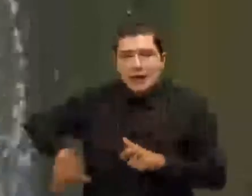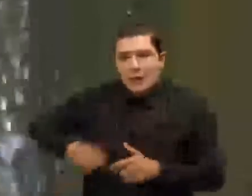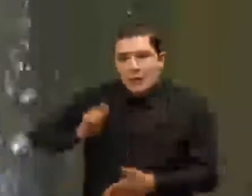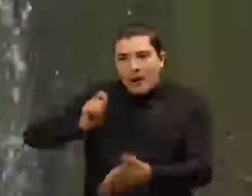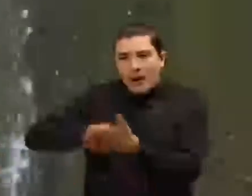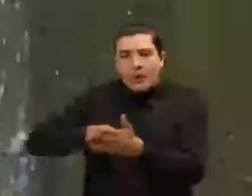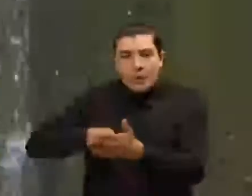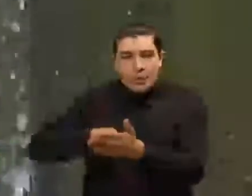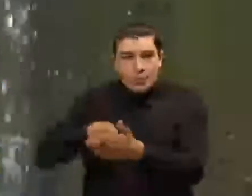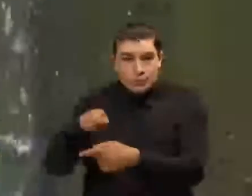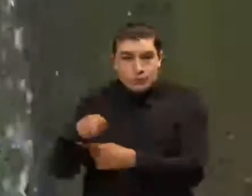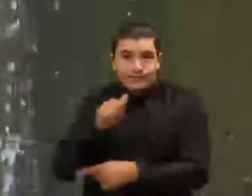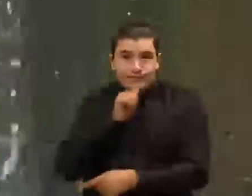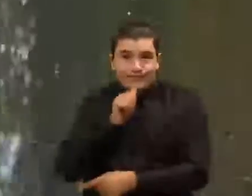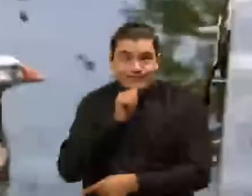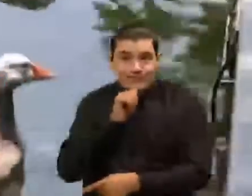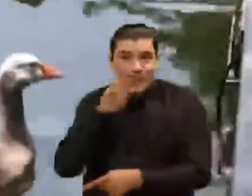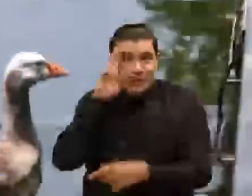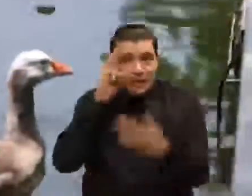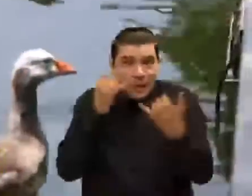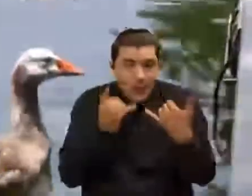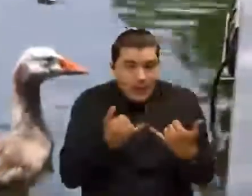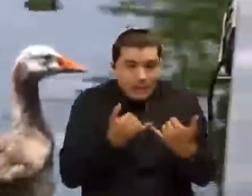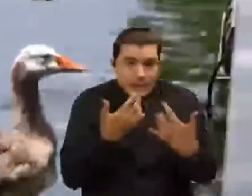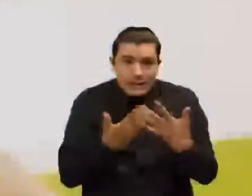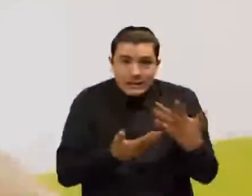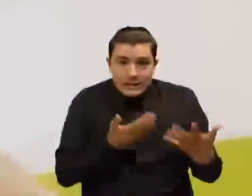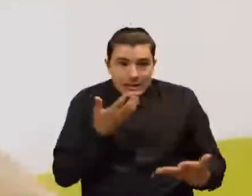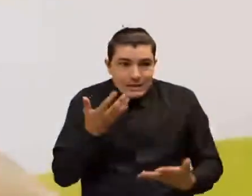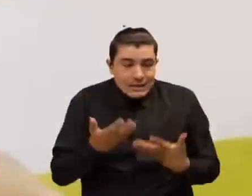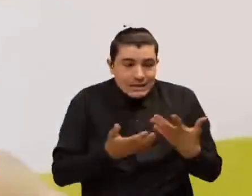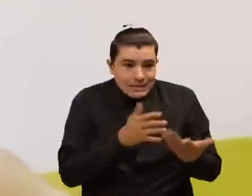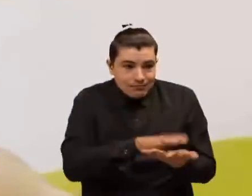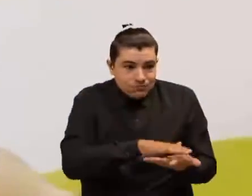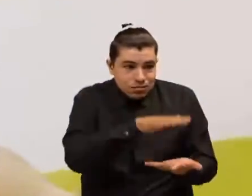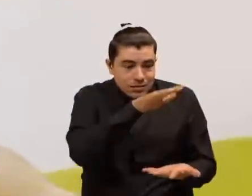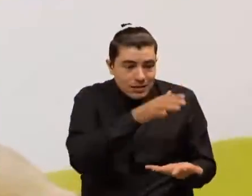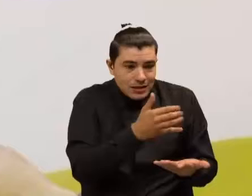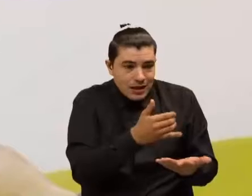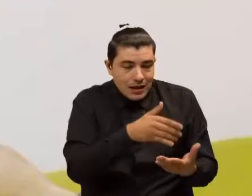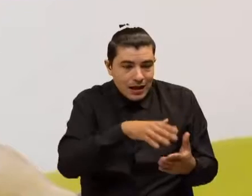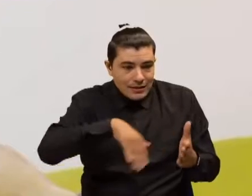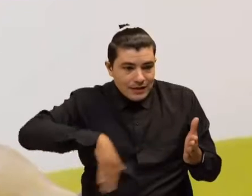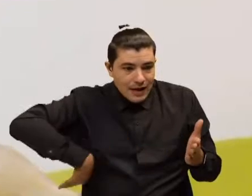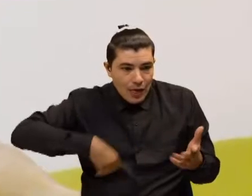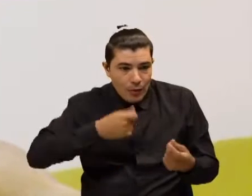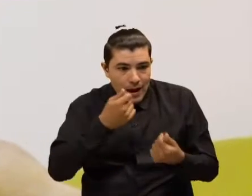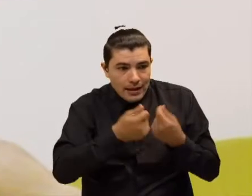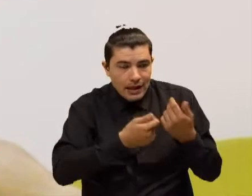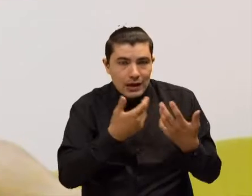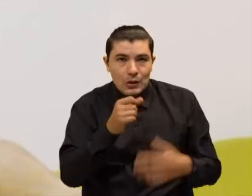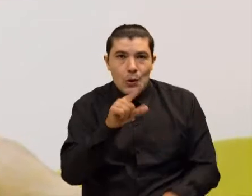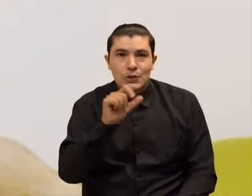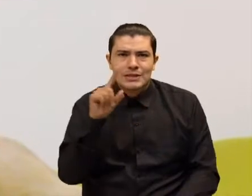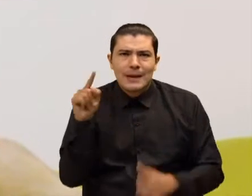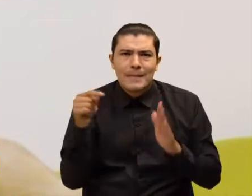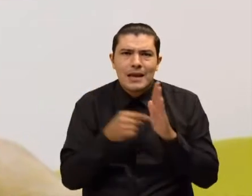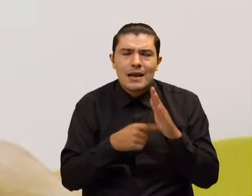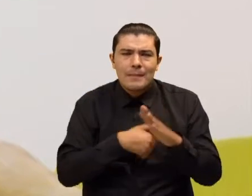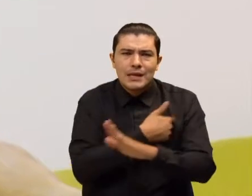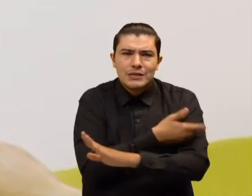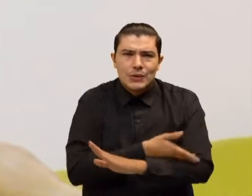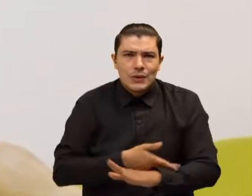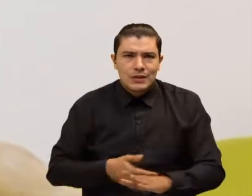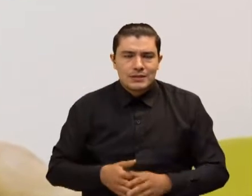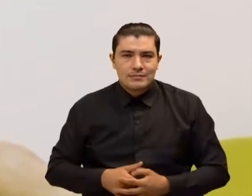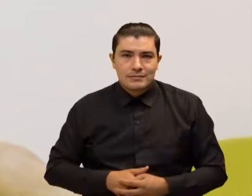superado los niveles históricos de la empresa en este momento nuestra cartera supera los 11 mil millones de pesos eso no algo habitual estamos en